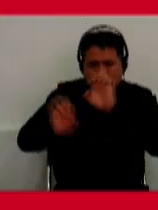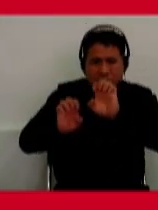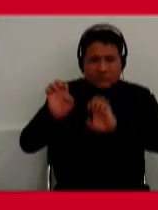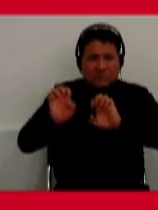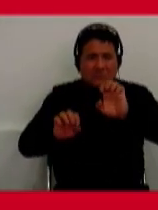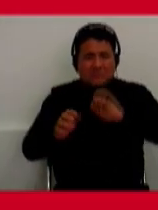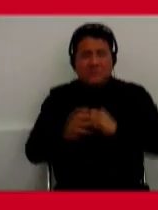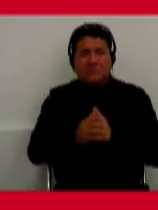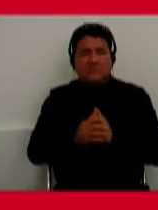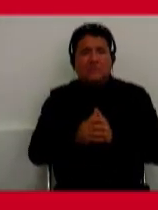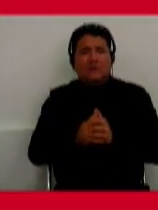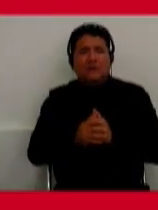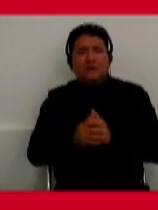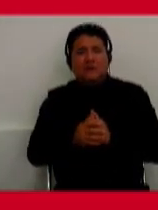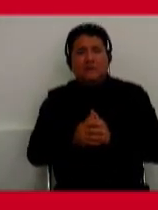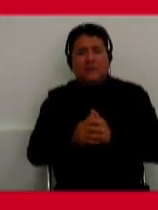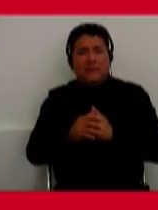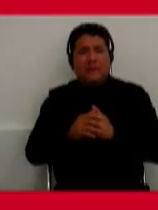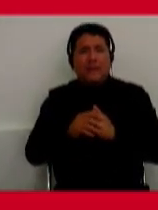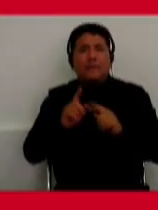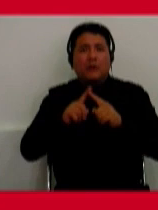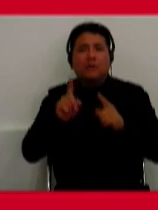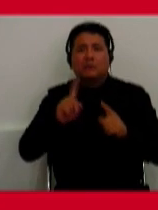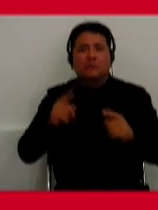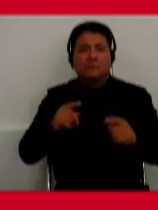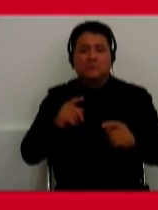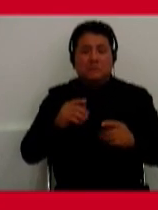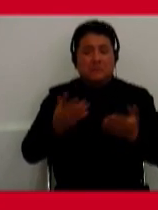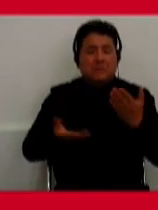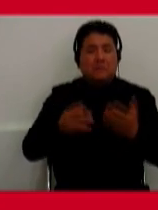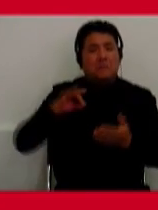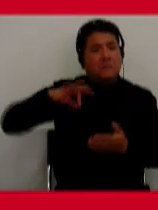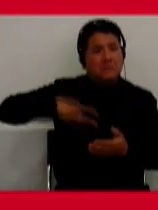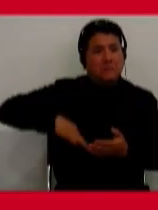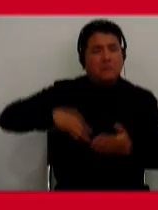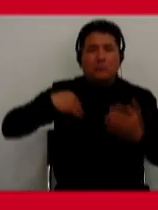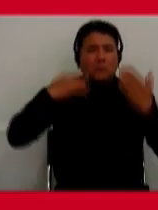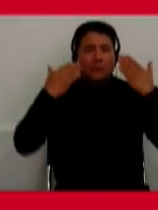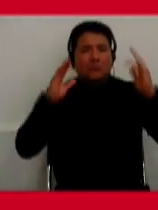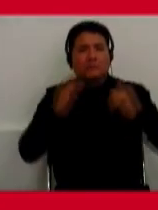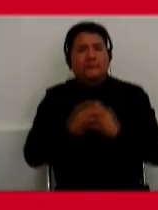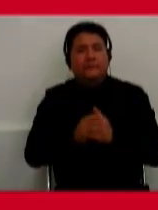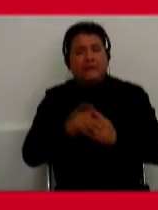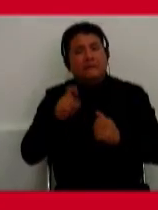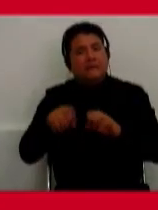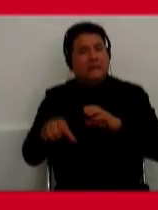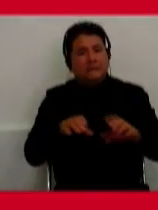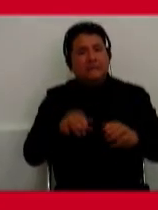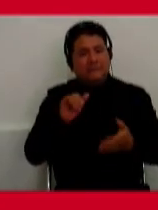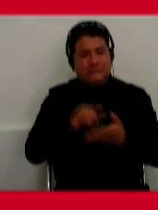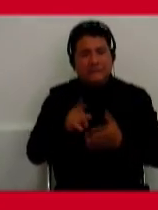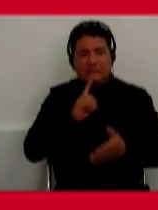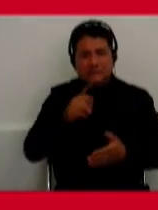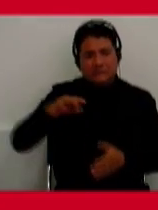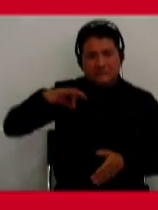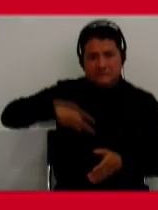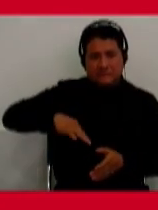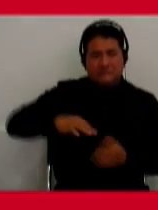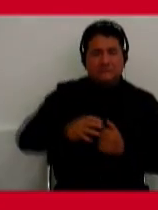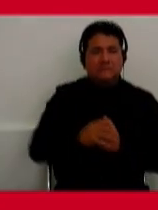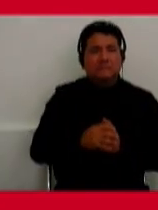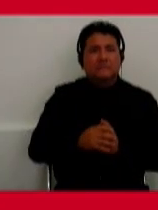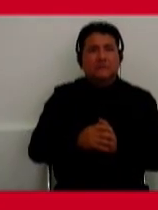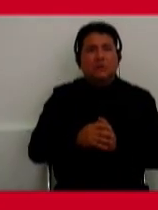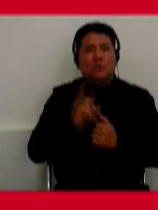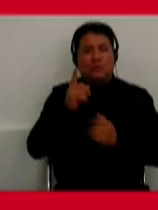study no conceptual podría ser bastante beneficioso, pero hacer esta sensibilización está detrás diseño de mina,